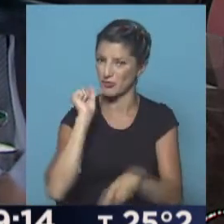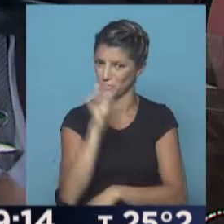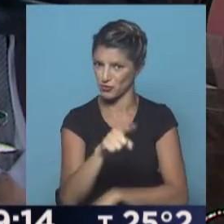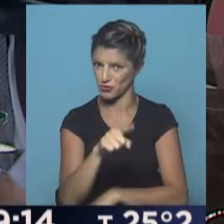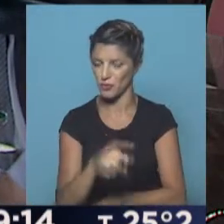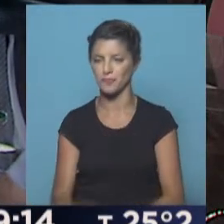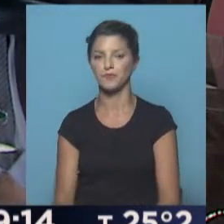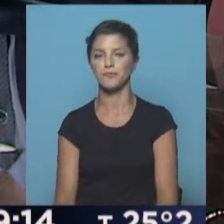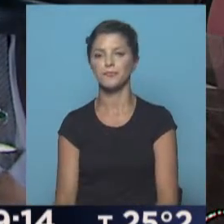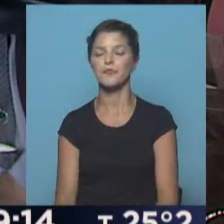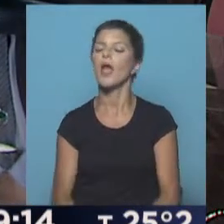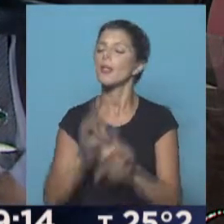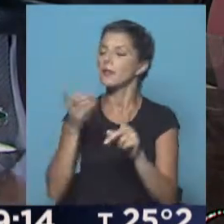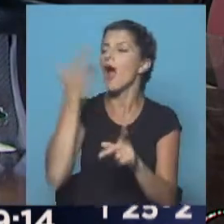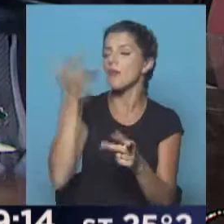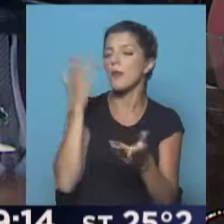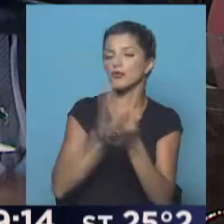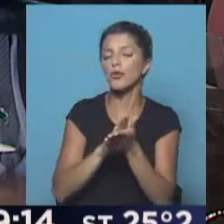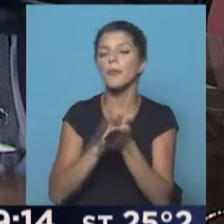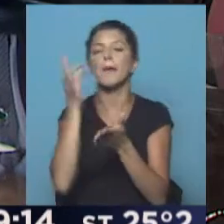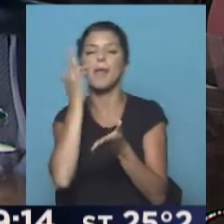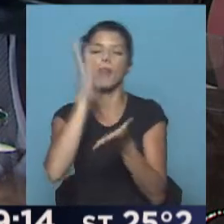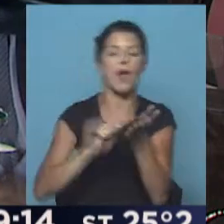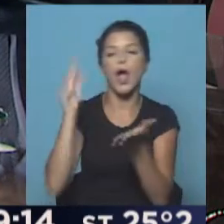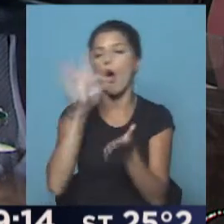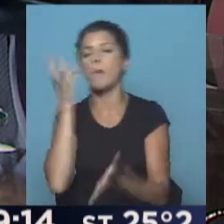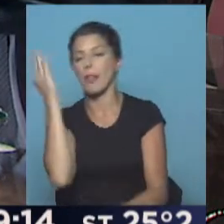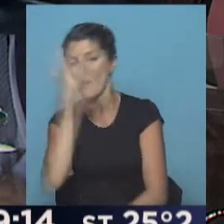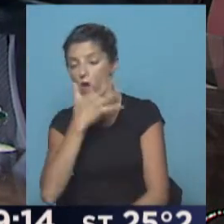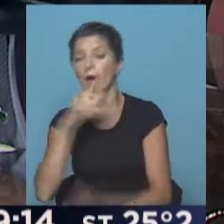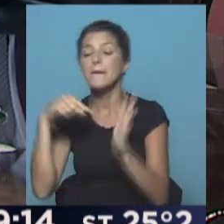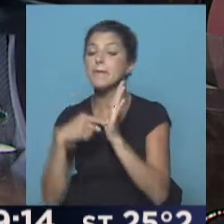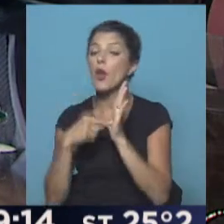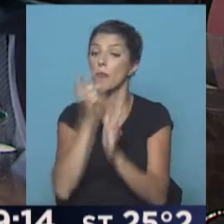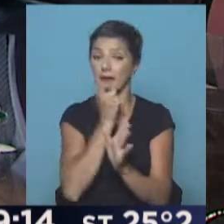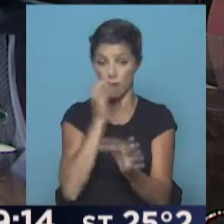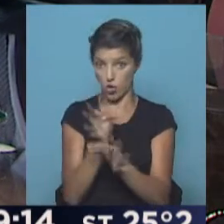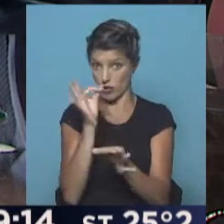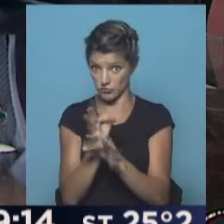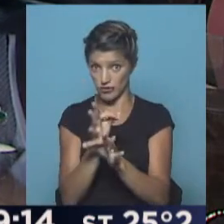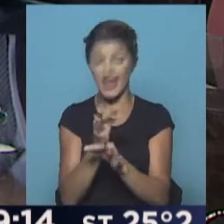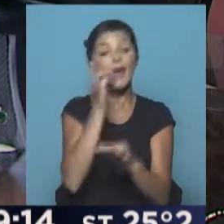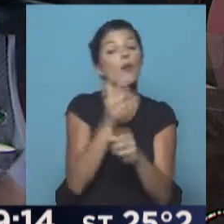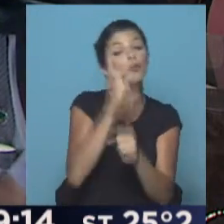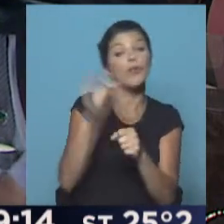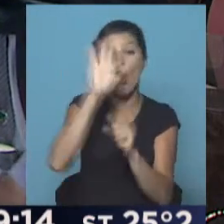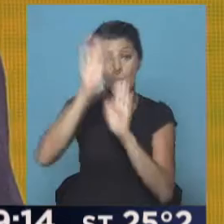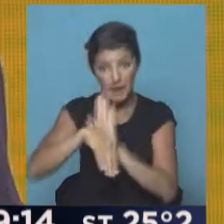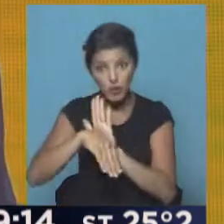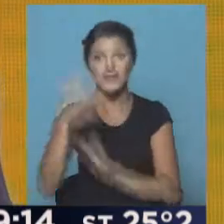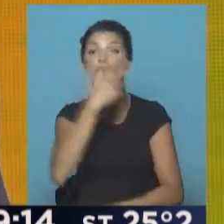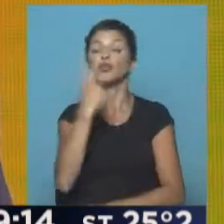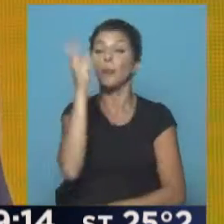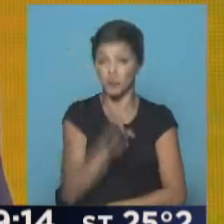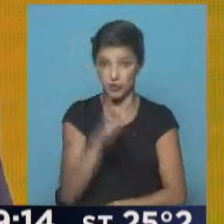el tema educativo que recién se comentaba, es como para destacar, porque los que tienen secundaria o menos, el 51% votó a Trump, y de los que